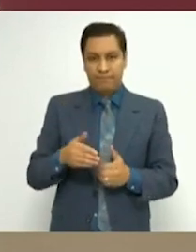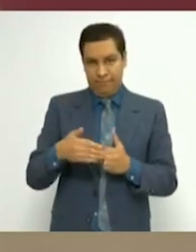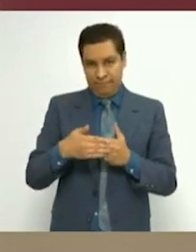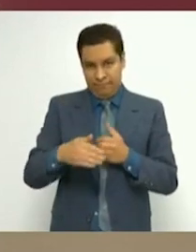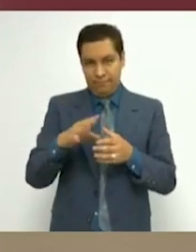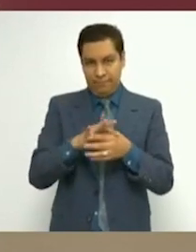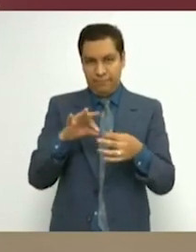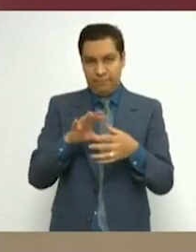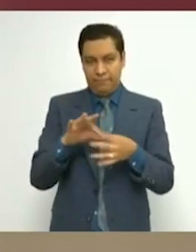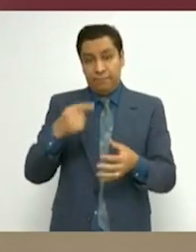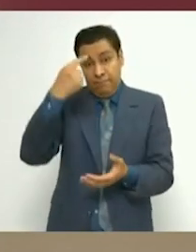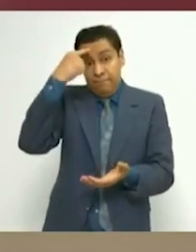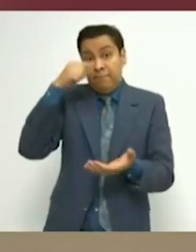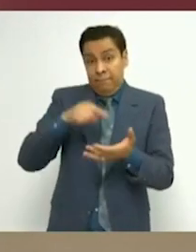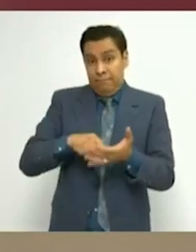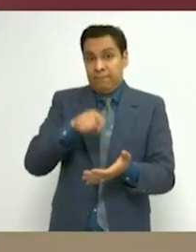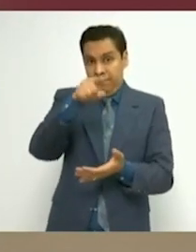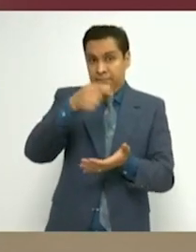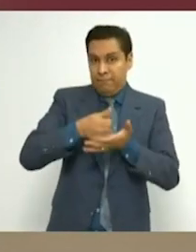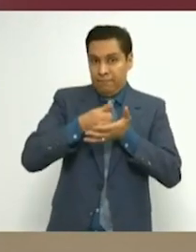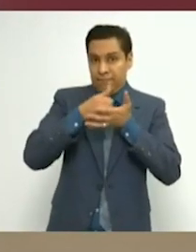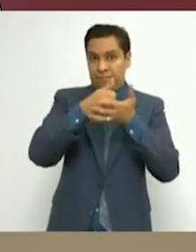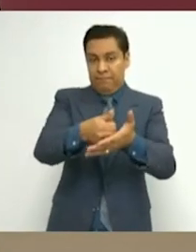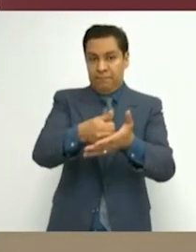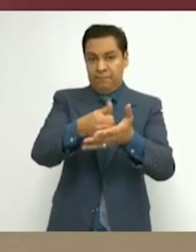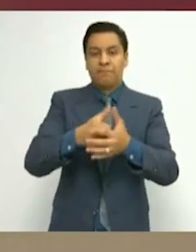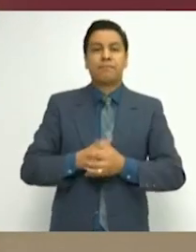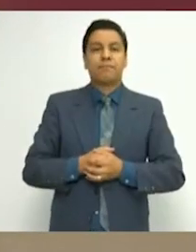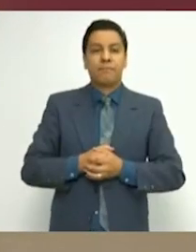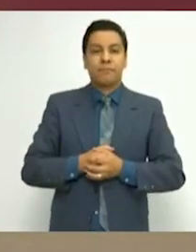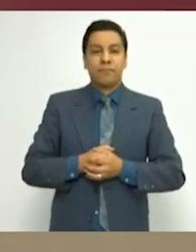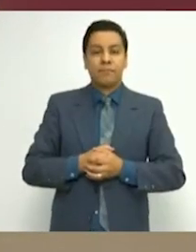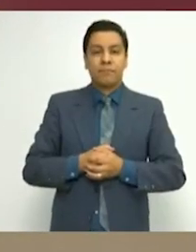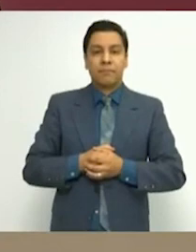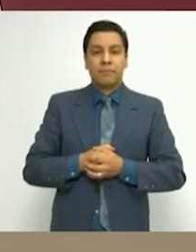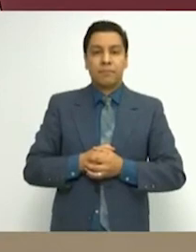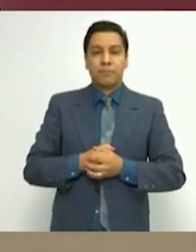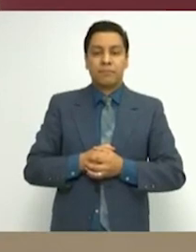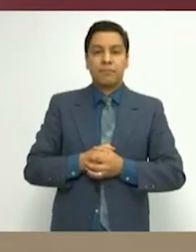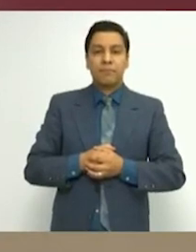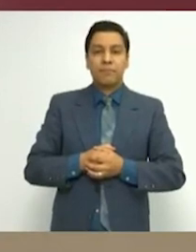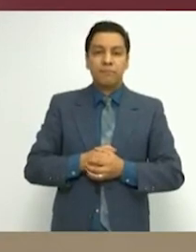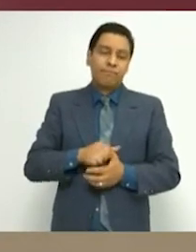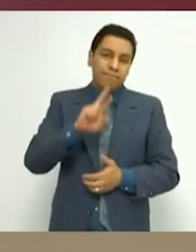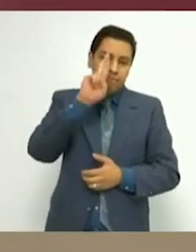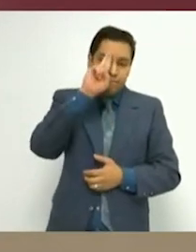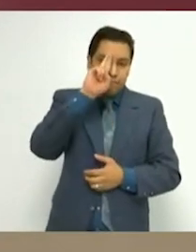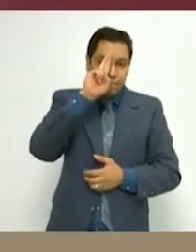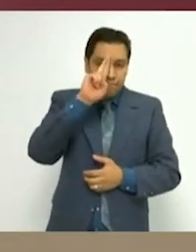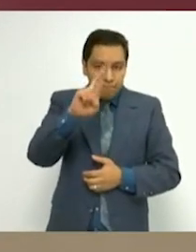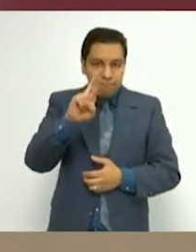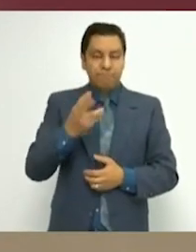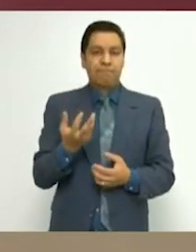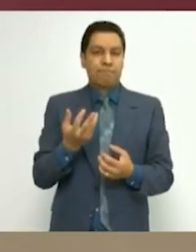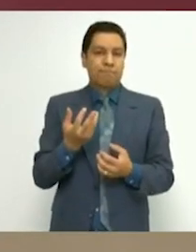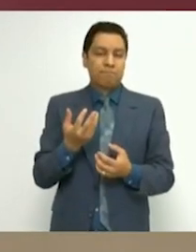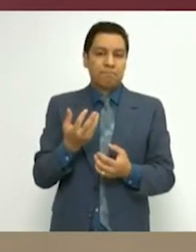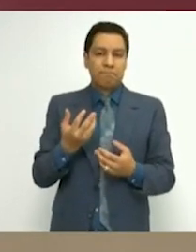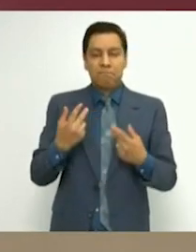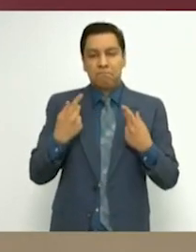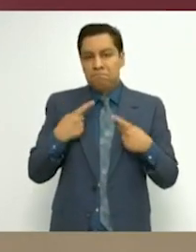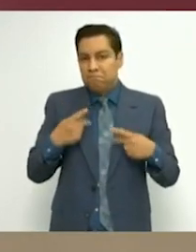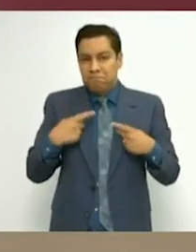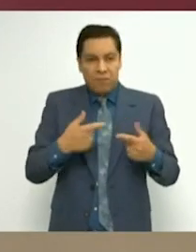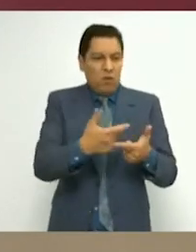Yo creo que esto va a ayudar. Y desde luego, con todo mi respeto a los